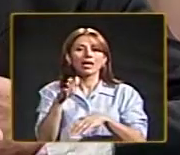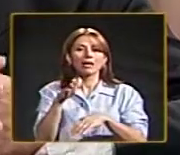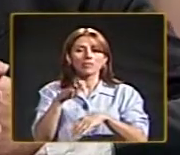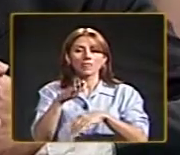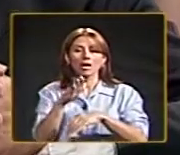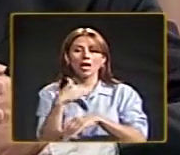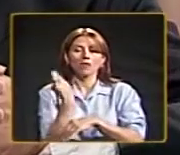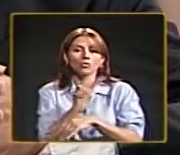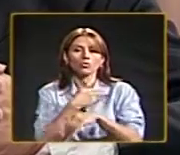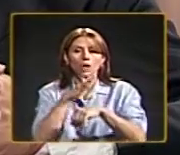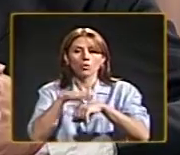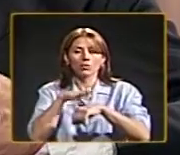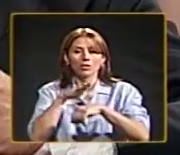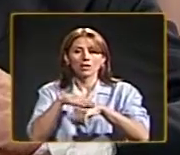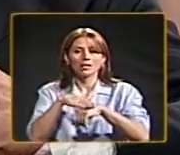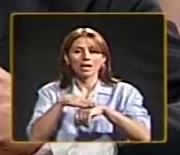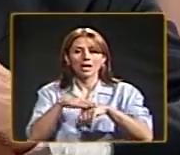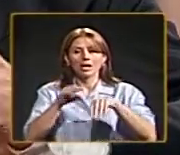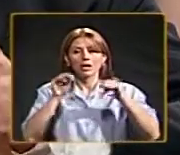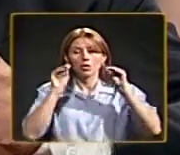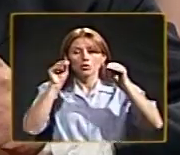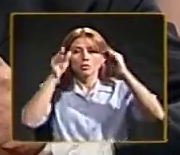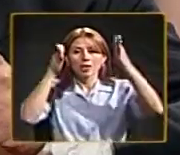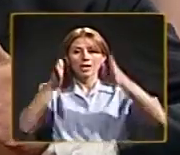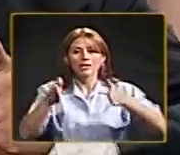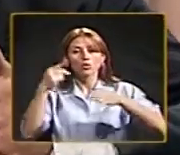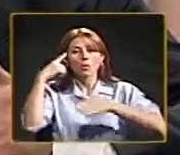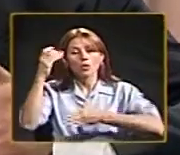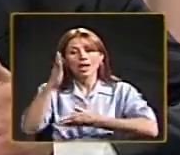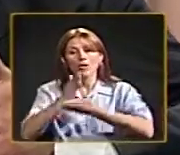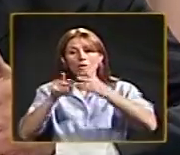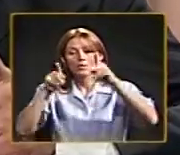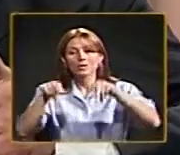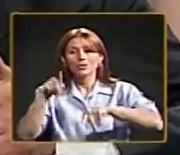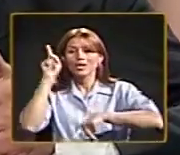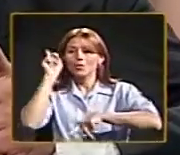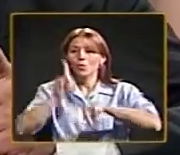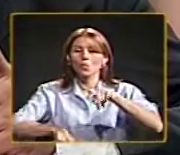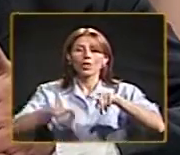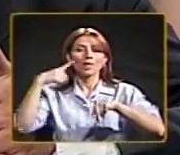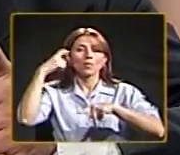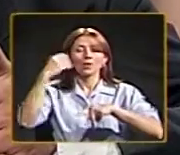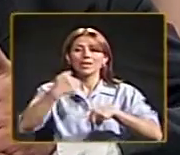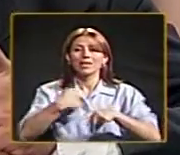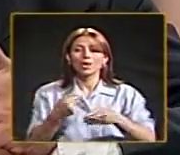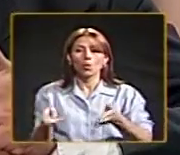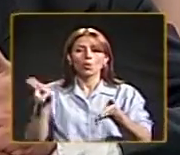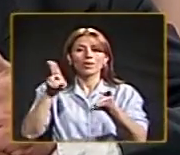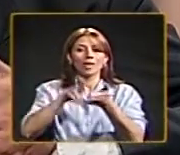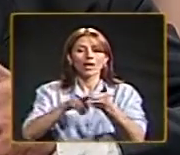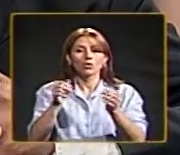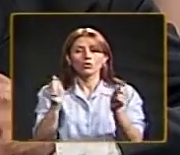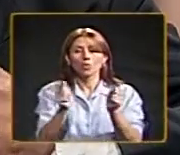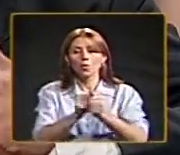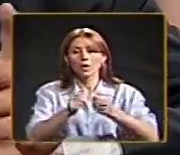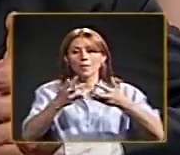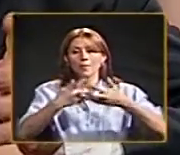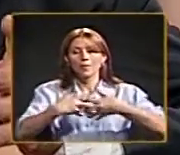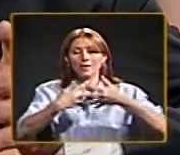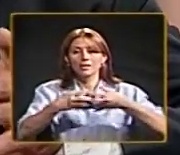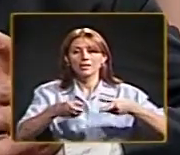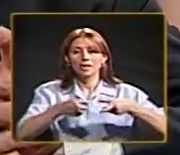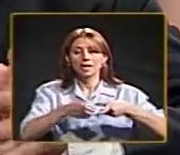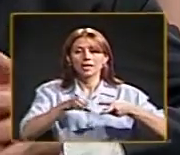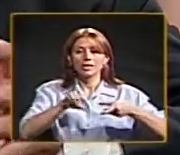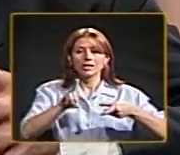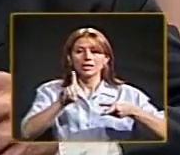realizar los maestros, porque hay algunos maestros que no pueden por contratos con disqueras, claro, y eso, claro, les por es prohibido a ellos